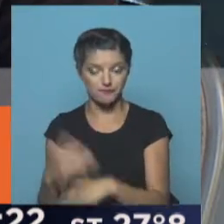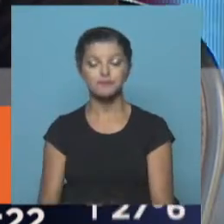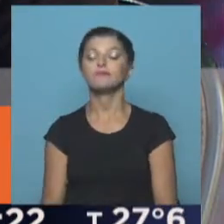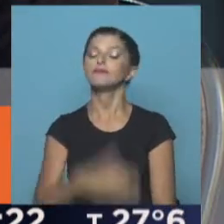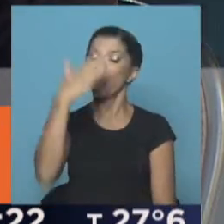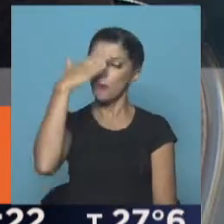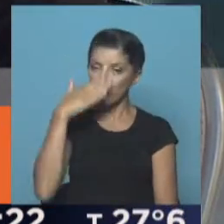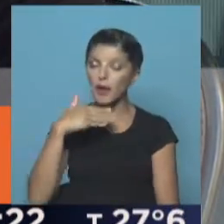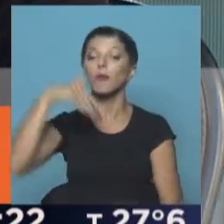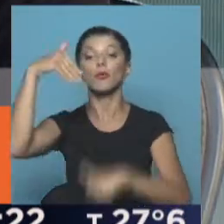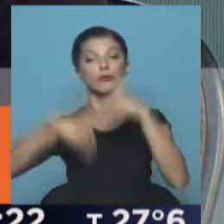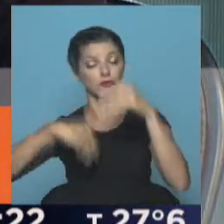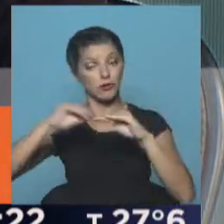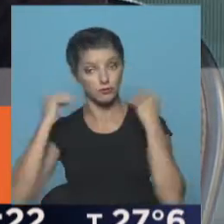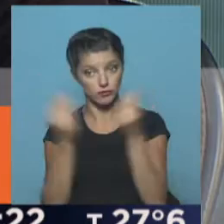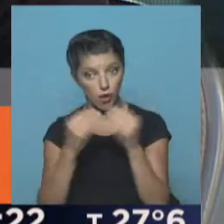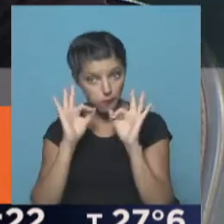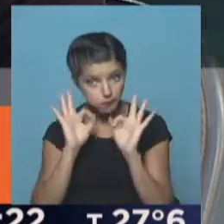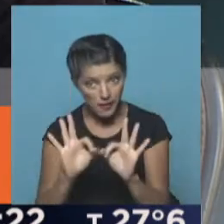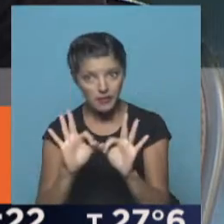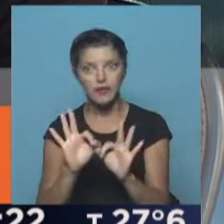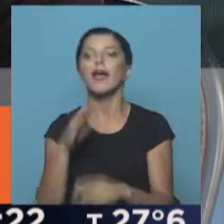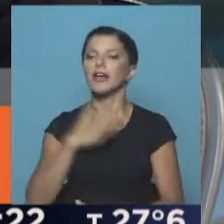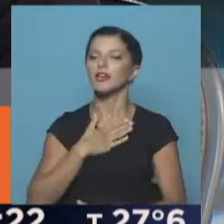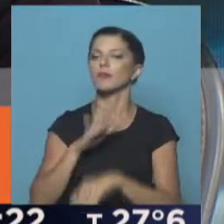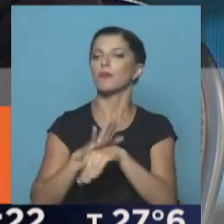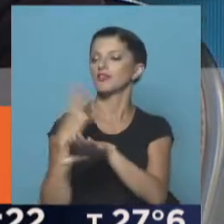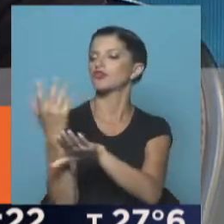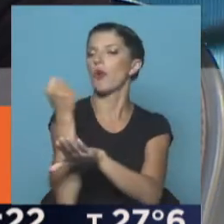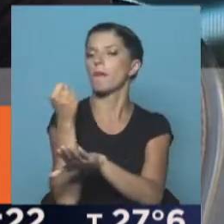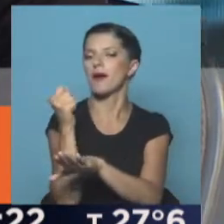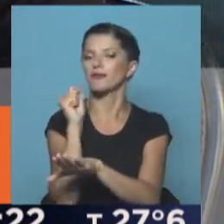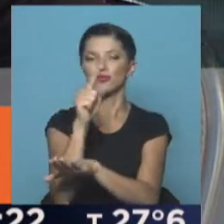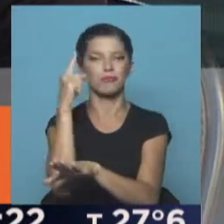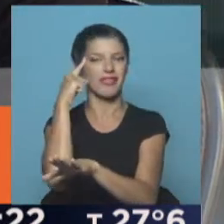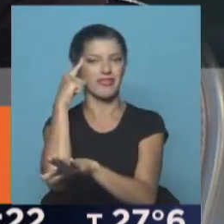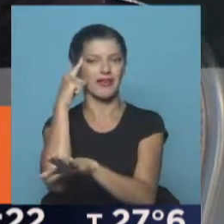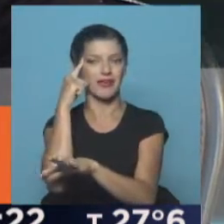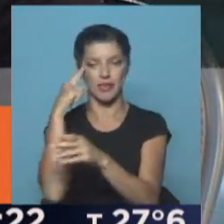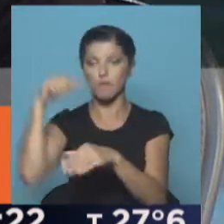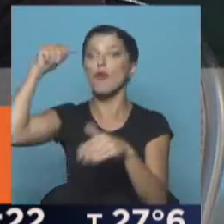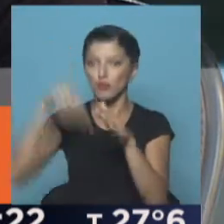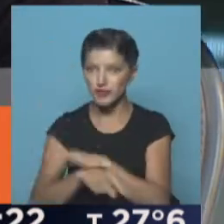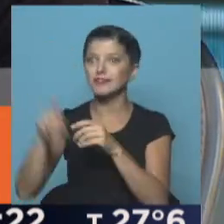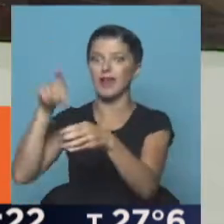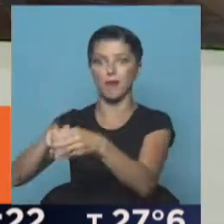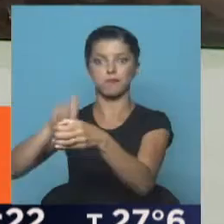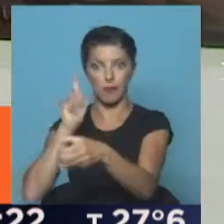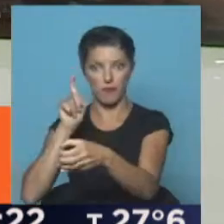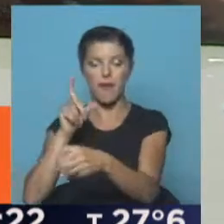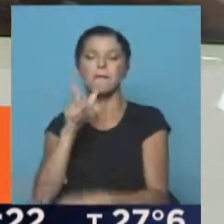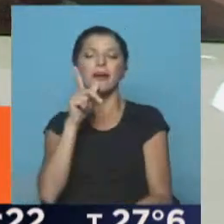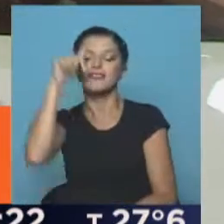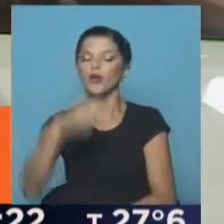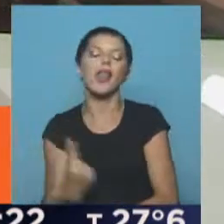referéndum, con los resultados, se apropia de la idea del Brexit y la endurece. Claro. pareciera el recurso o el único recurso que tiene en